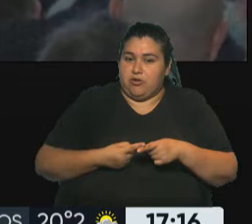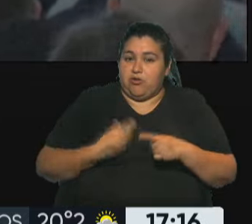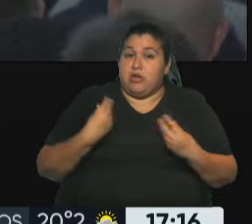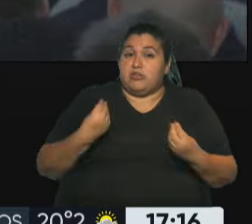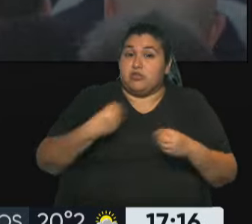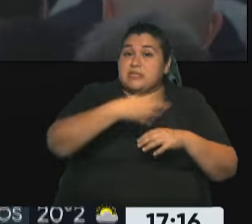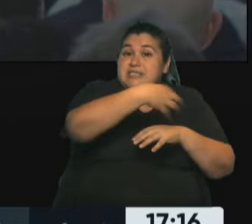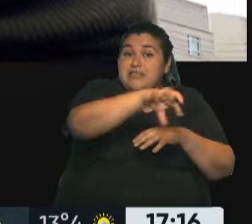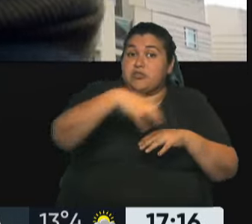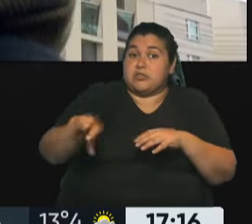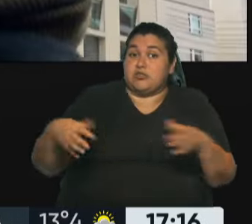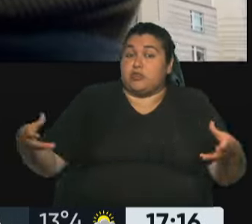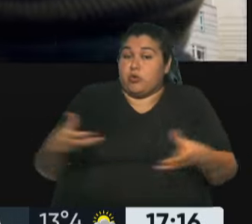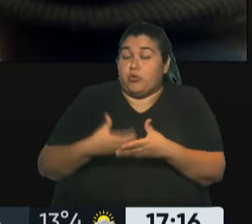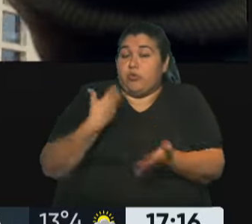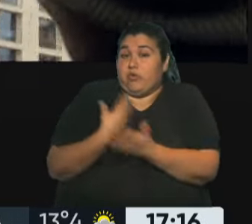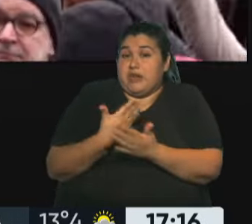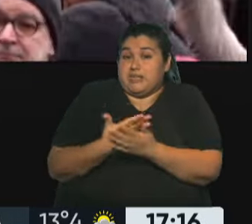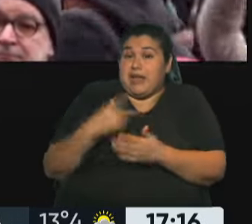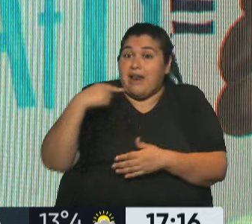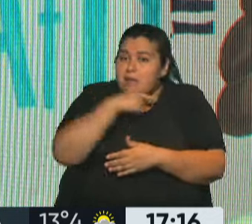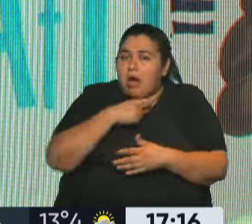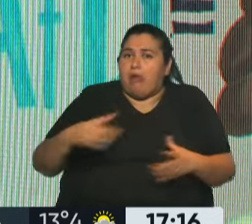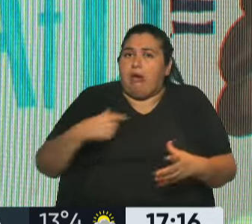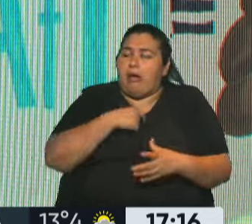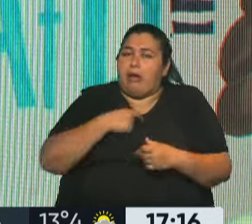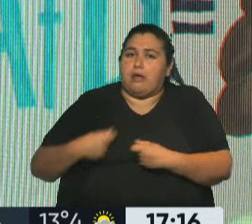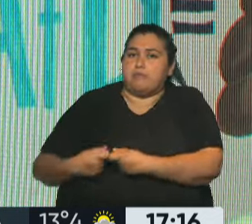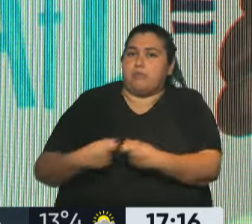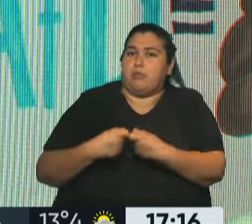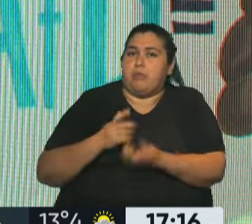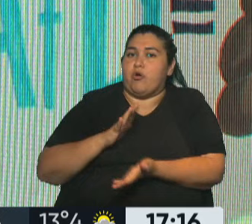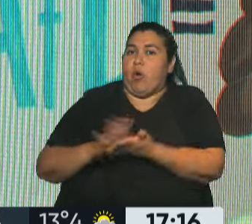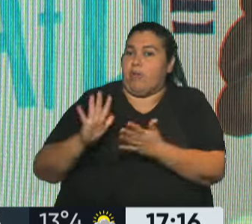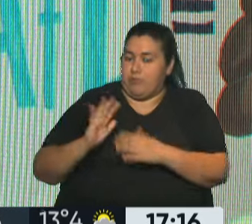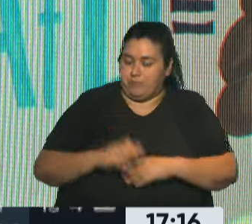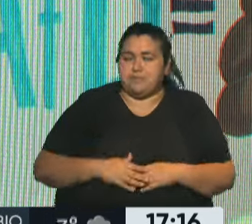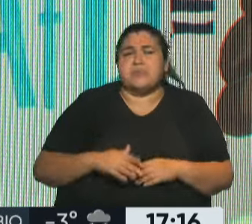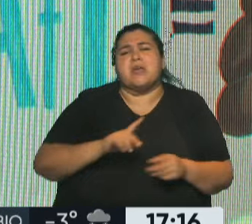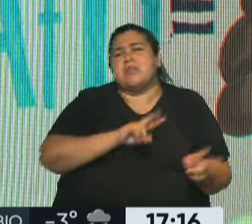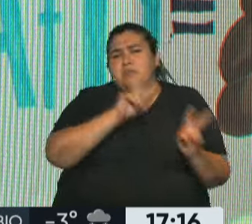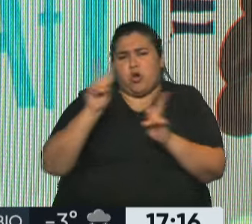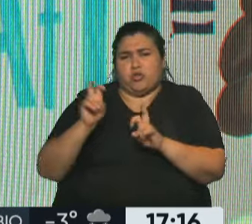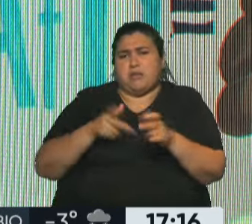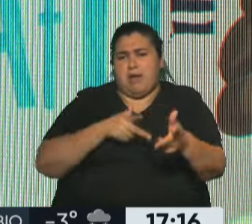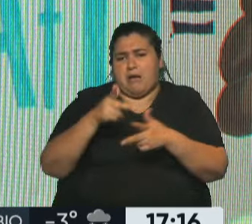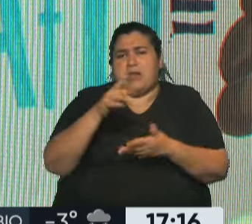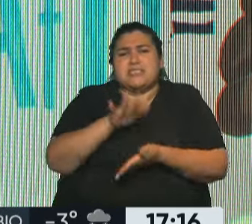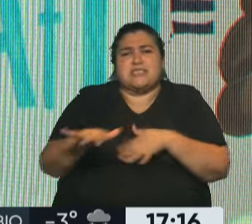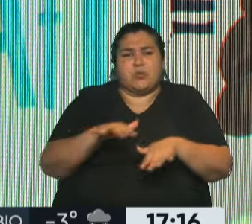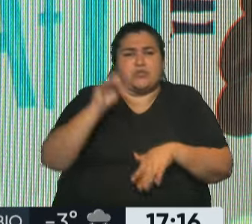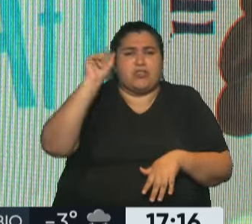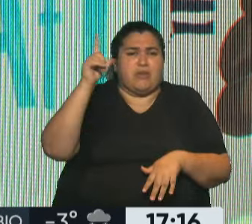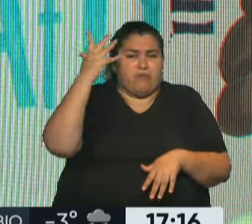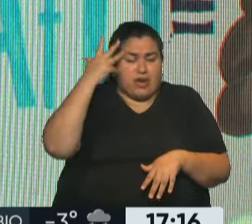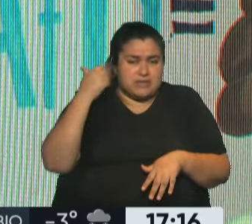otros sectores de la derecha alemana. Y quería ubicarme también en el tema económico de Europa, ¿no? En un ratito vamos a hablar de lo que está pasando en Francia.